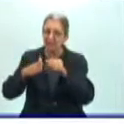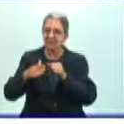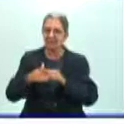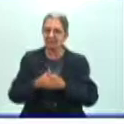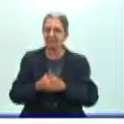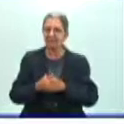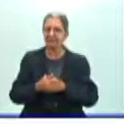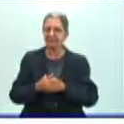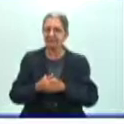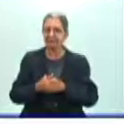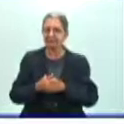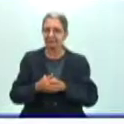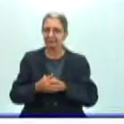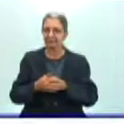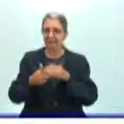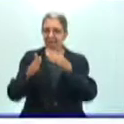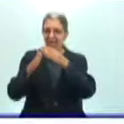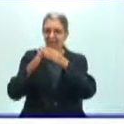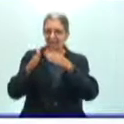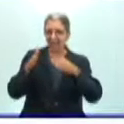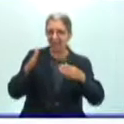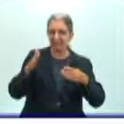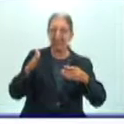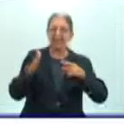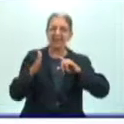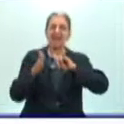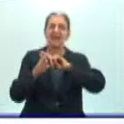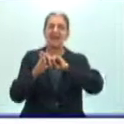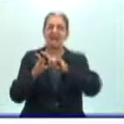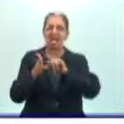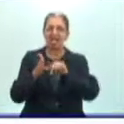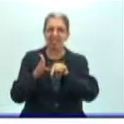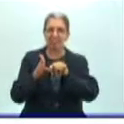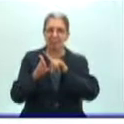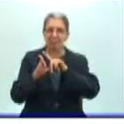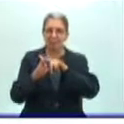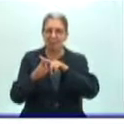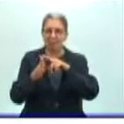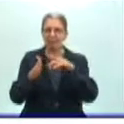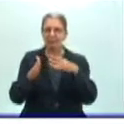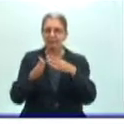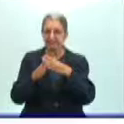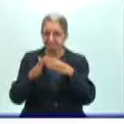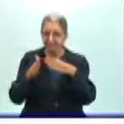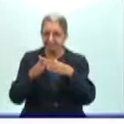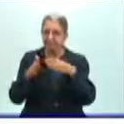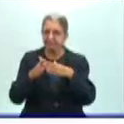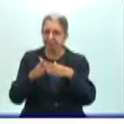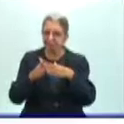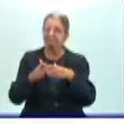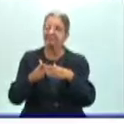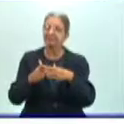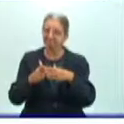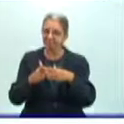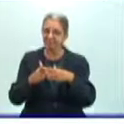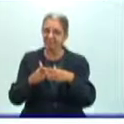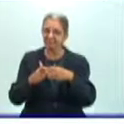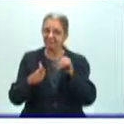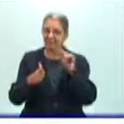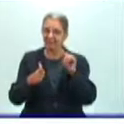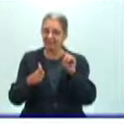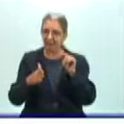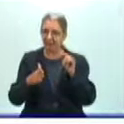tangente, y si es tangente esta recta es porque es perpendicular al radio de